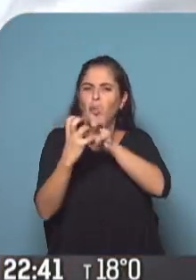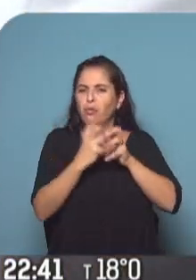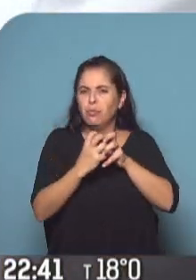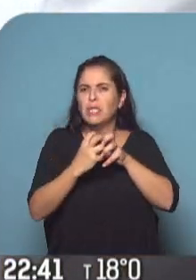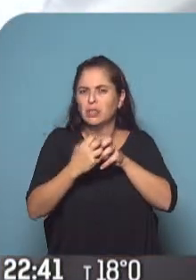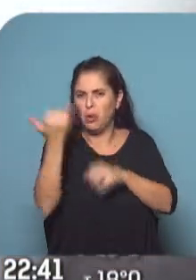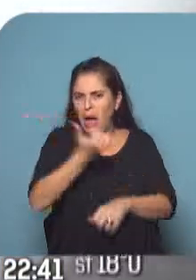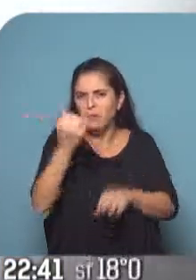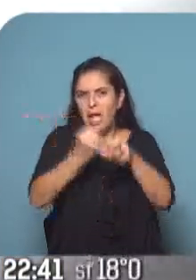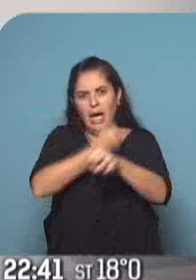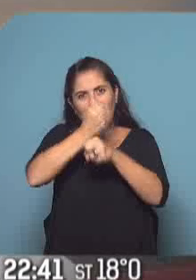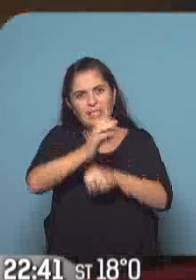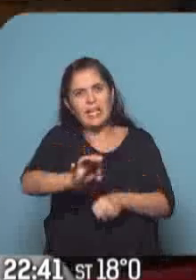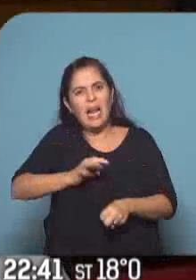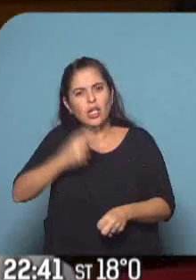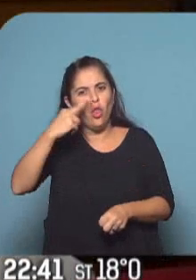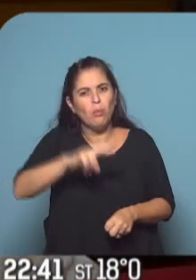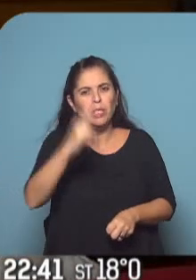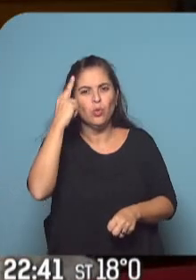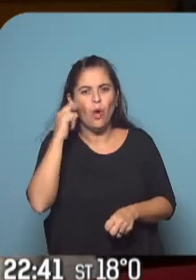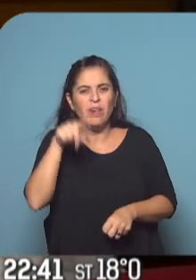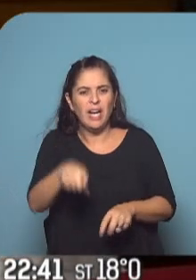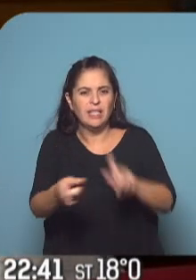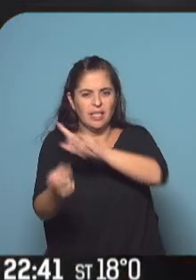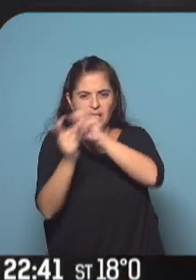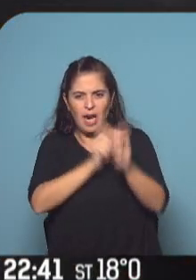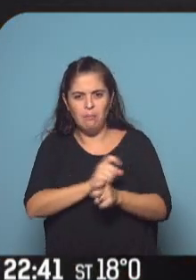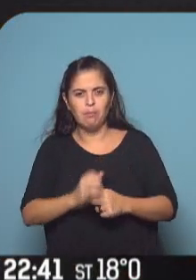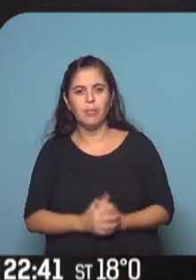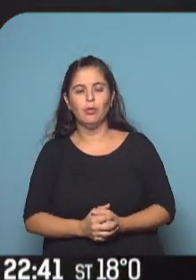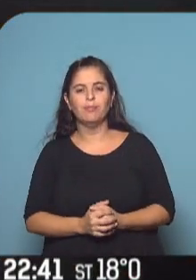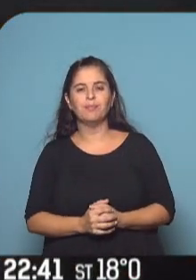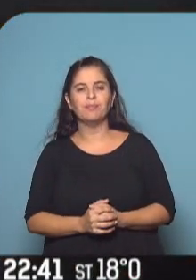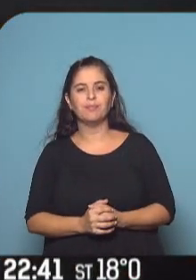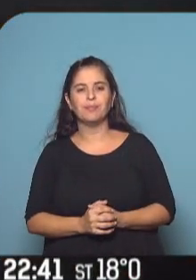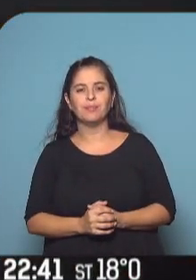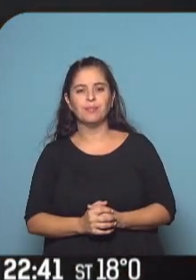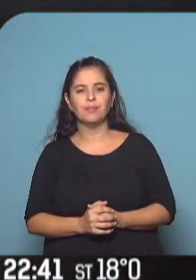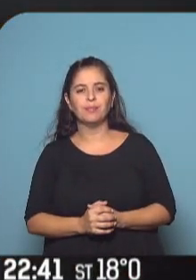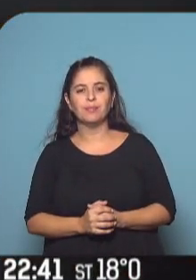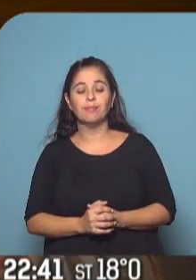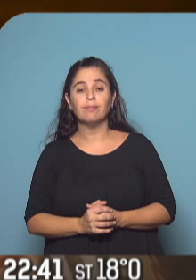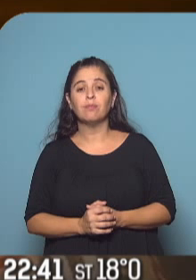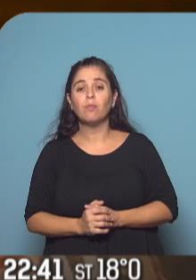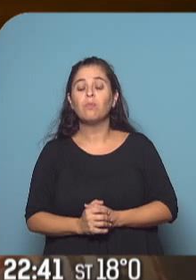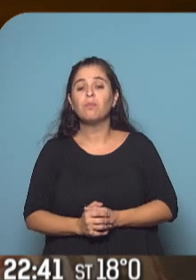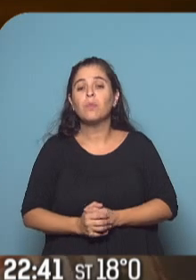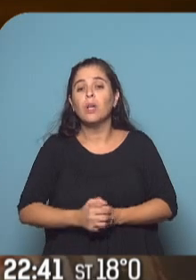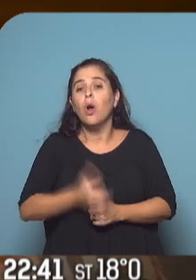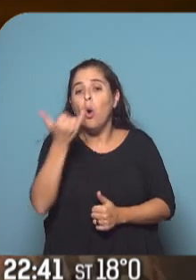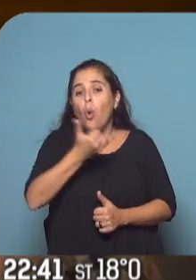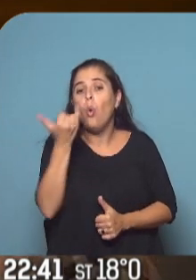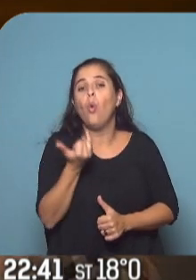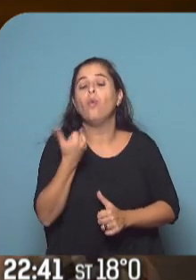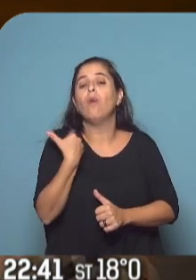2009. Well, there was definitely a lapse of intelligence, and the government has,